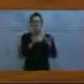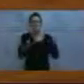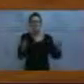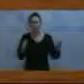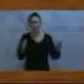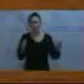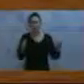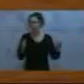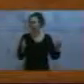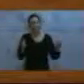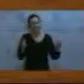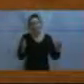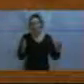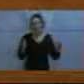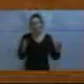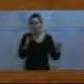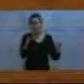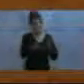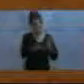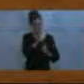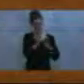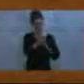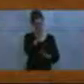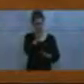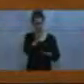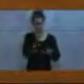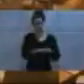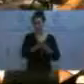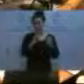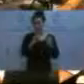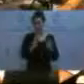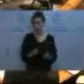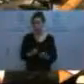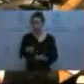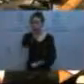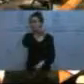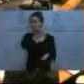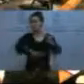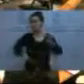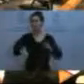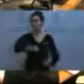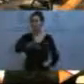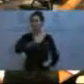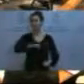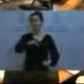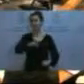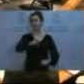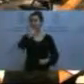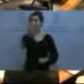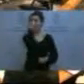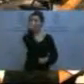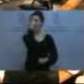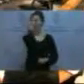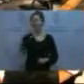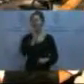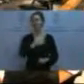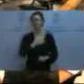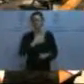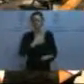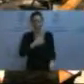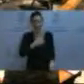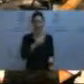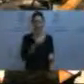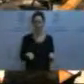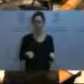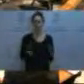España. Vamos camino de convertirnos en un gran geriátrico regional. ¿Con qué